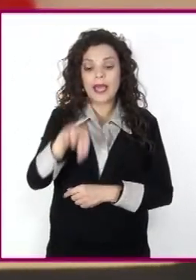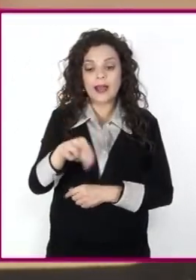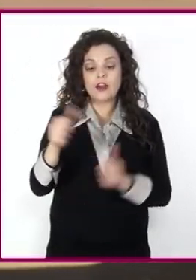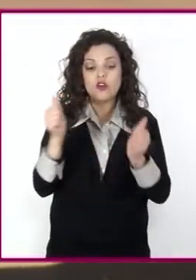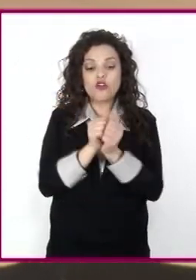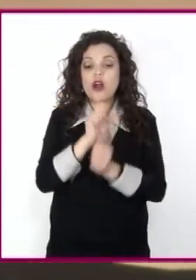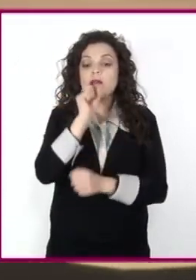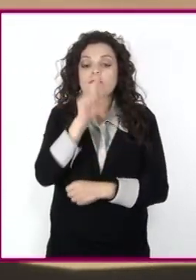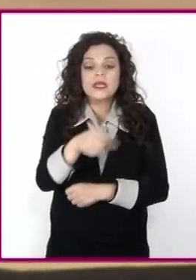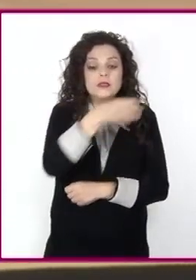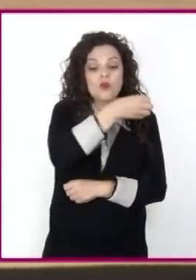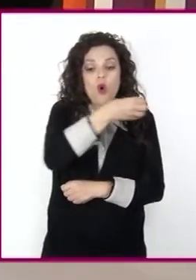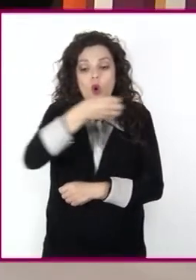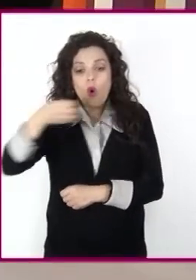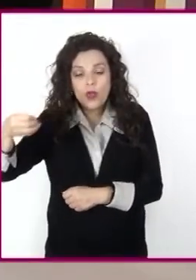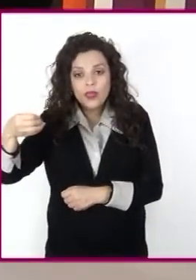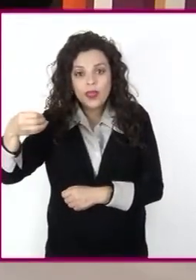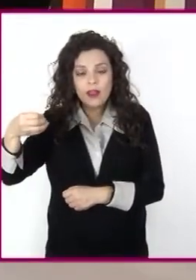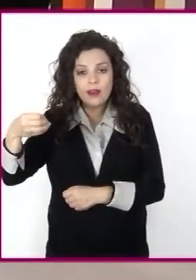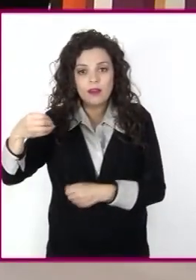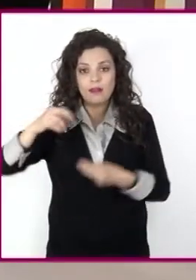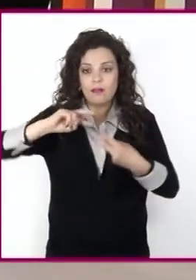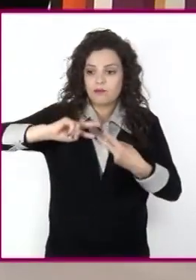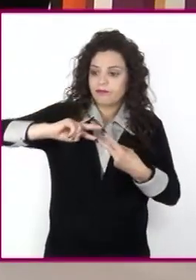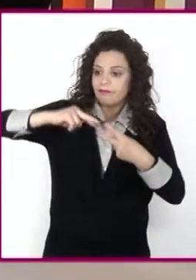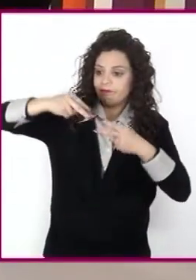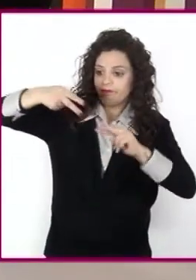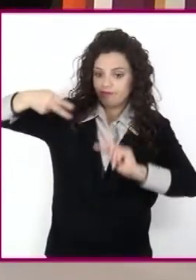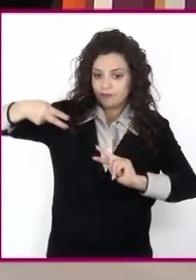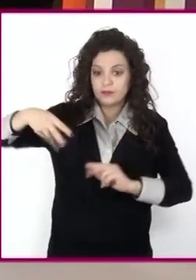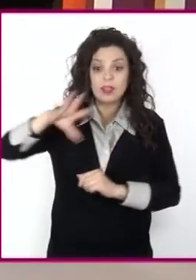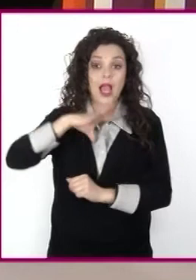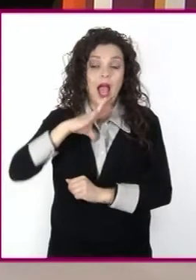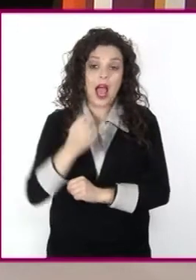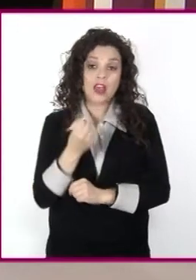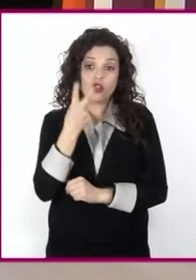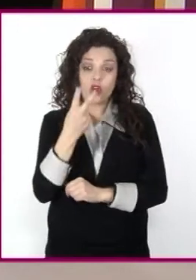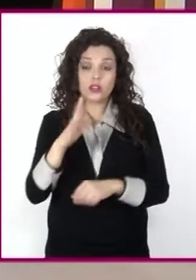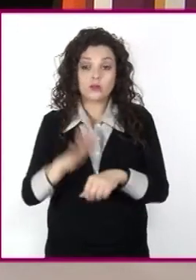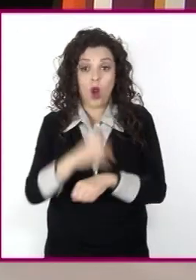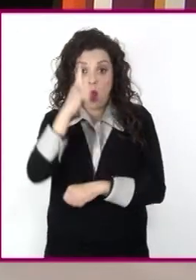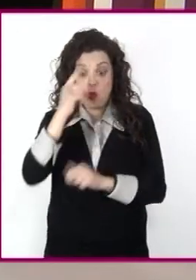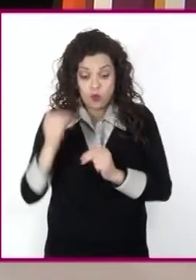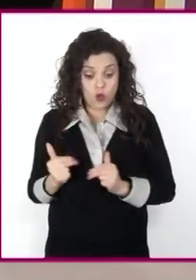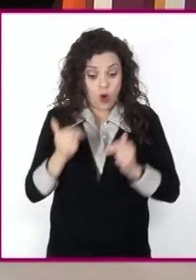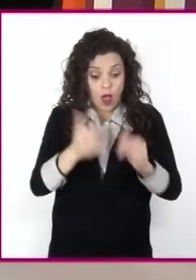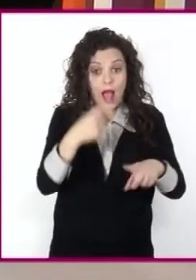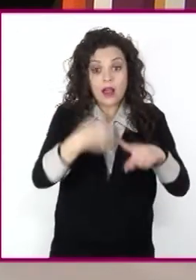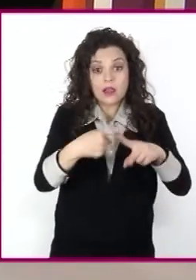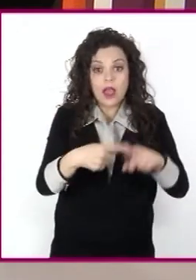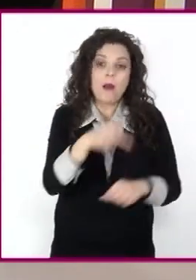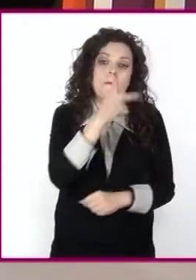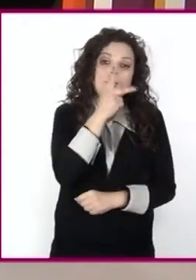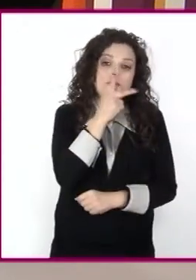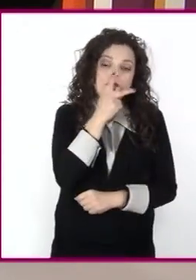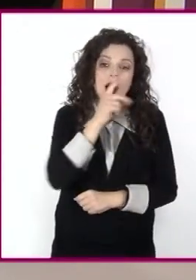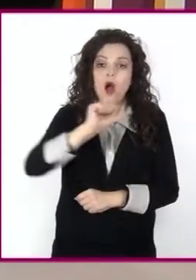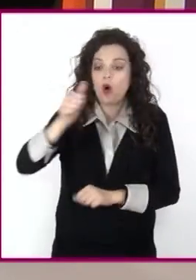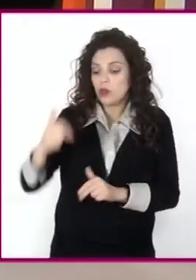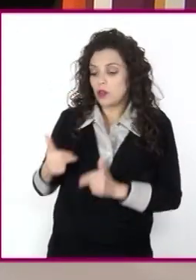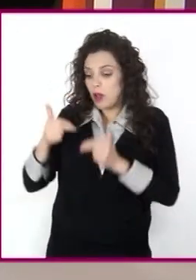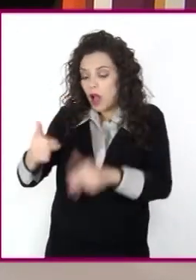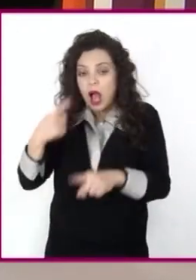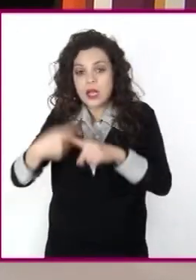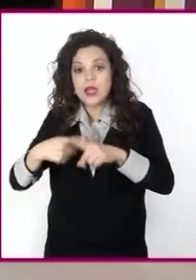orden. Y tenemos dos porque uno nos fue heredado por nuestro padre y otro por nuestra madre durante